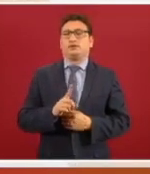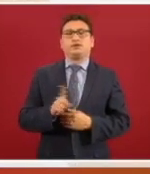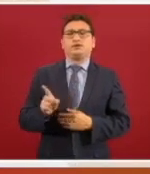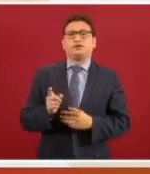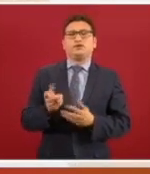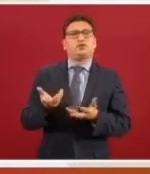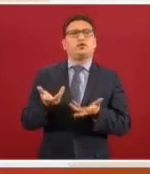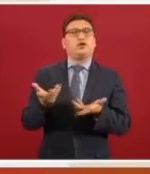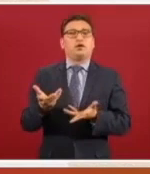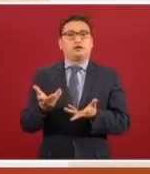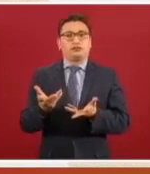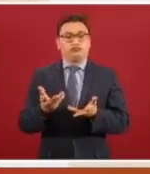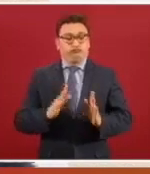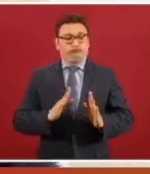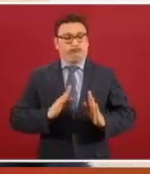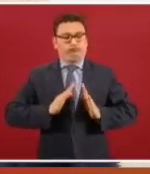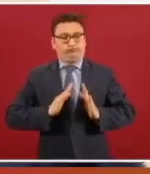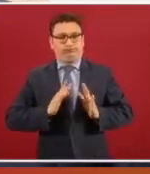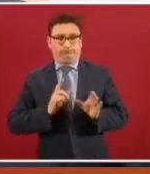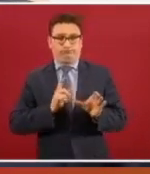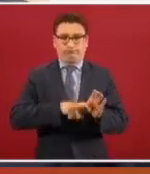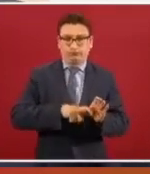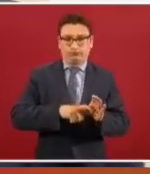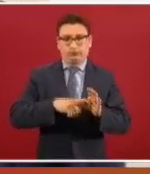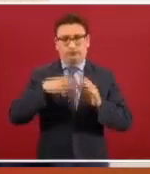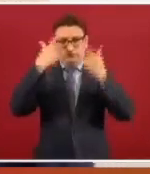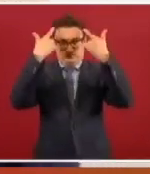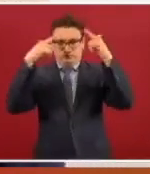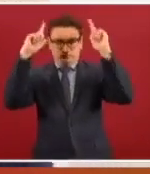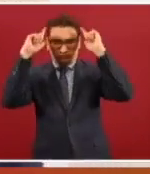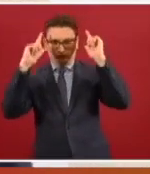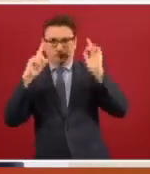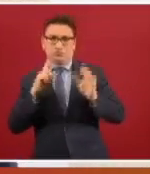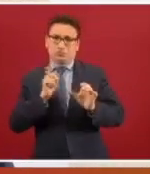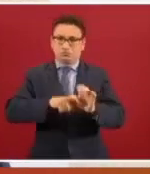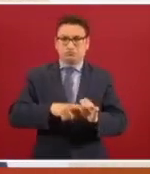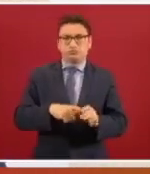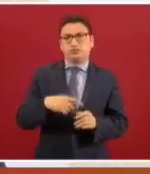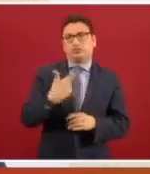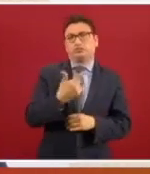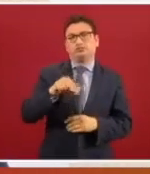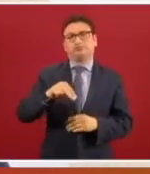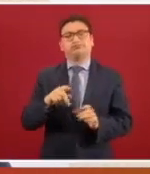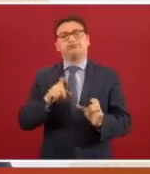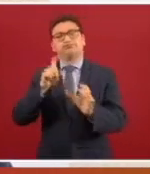parte del Ejército, de la Marina y de la Guardia Nacional.